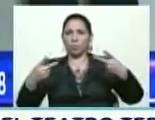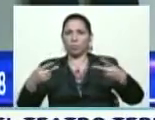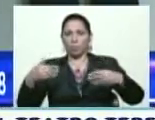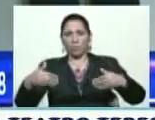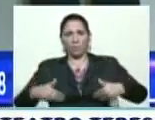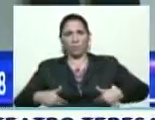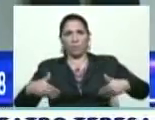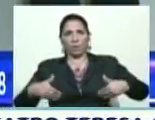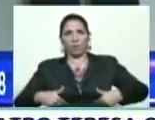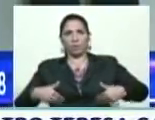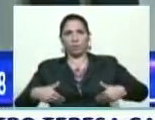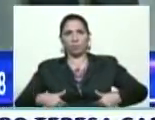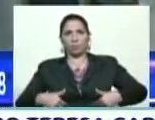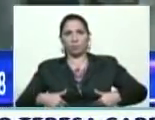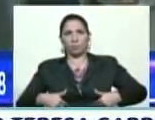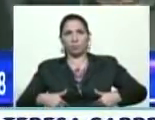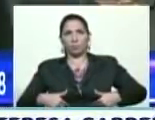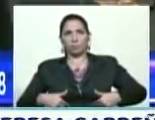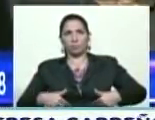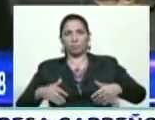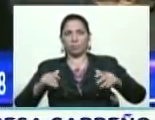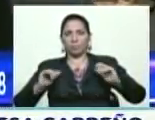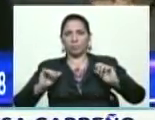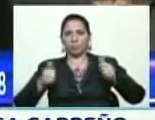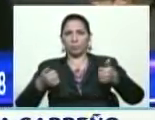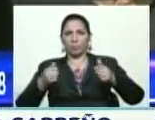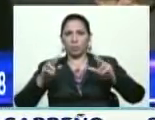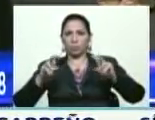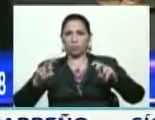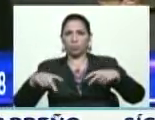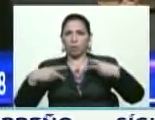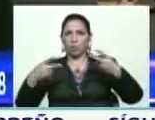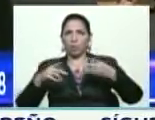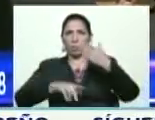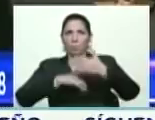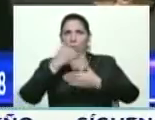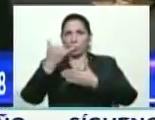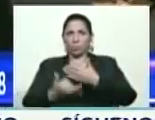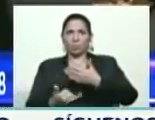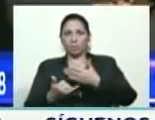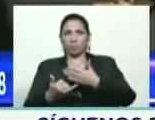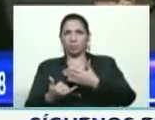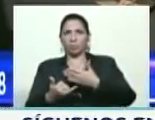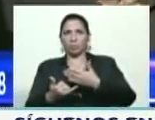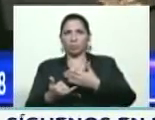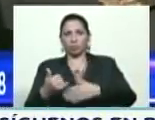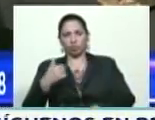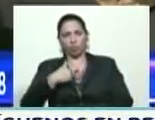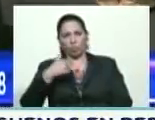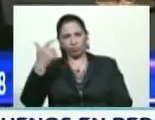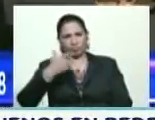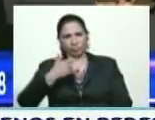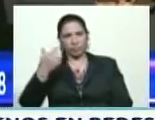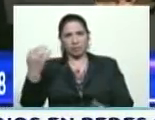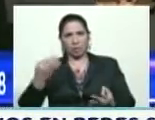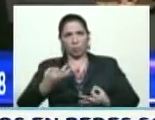esfuerzo de empezar nuevos proyectos y yo estoy seguro que